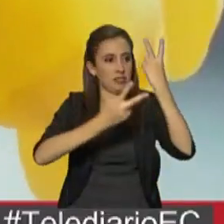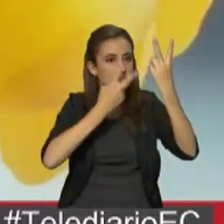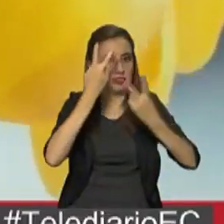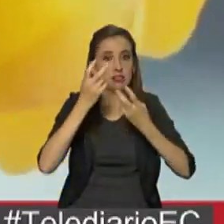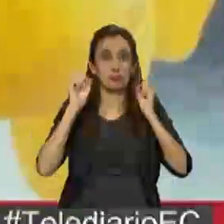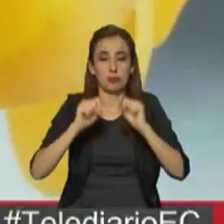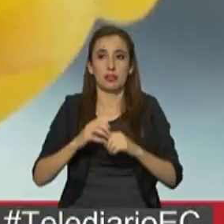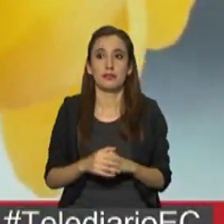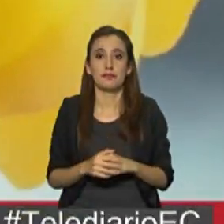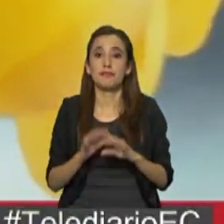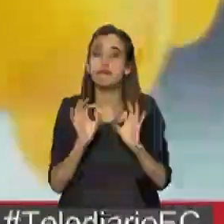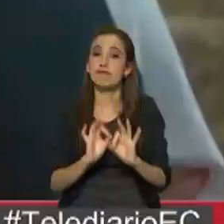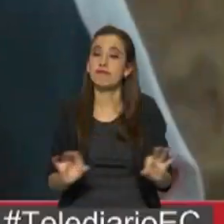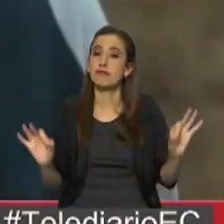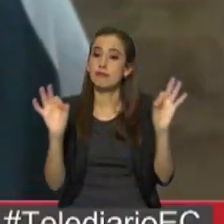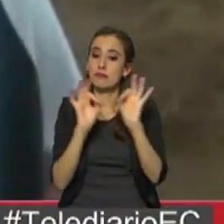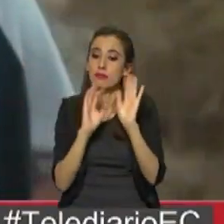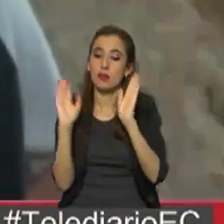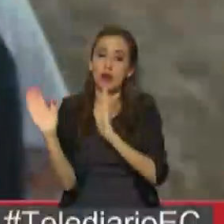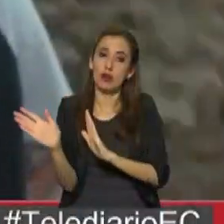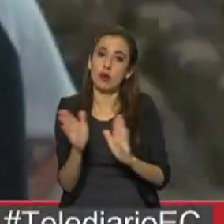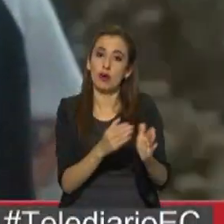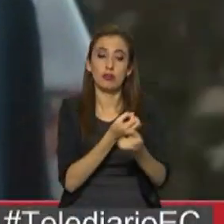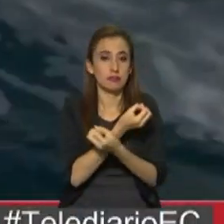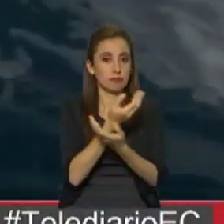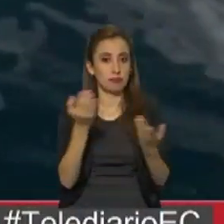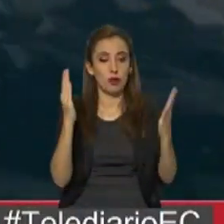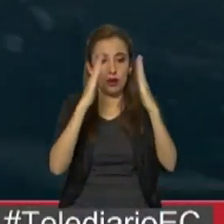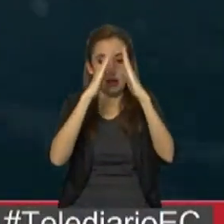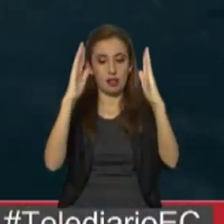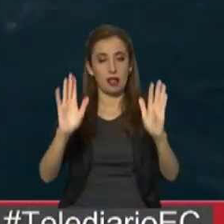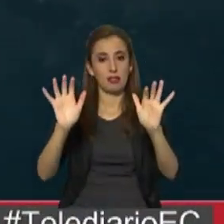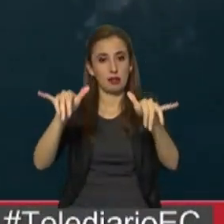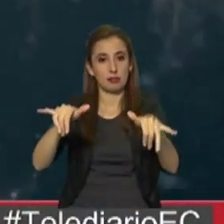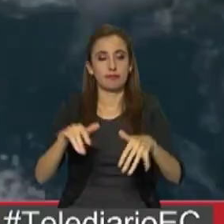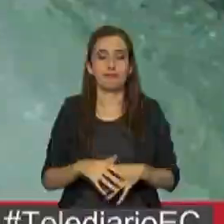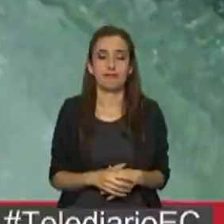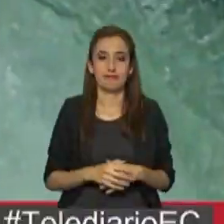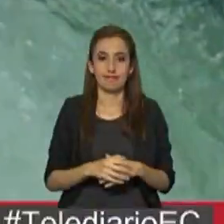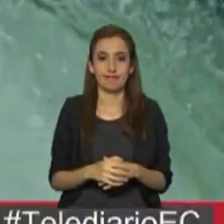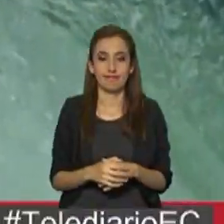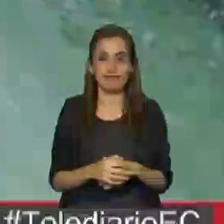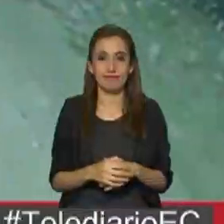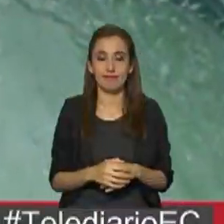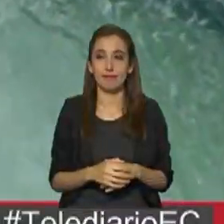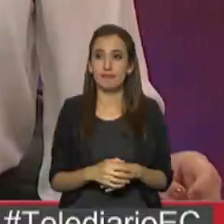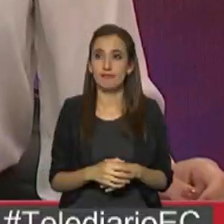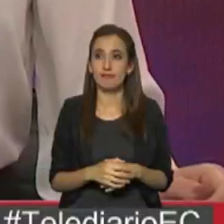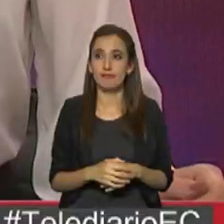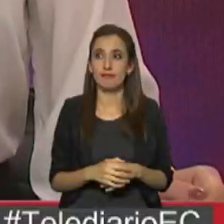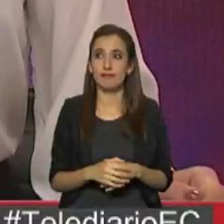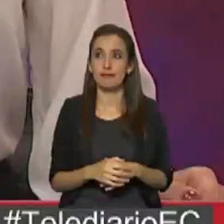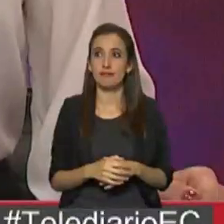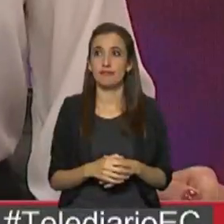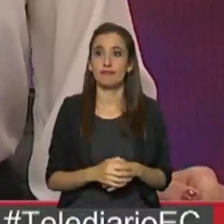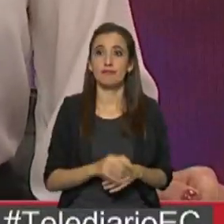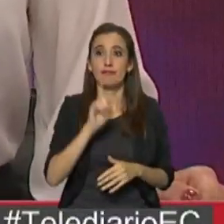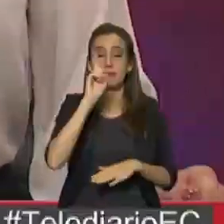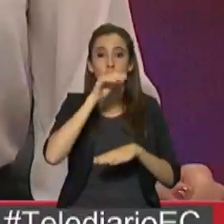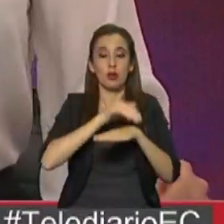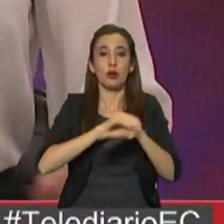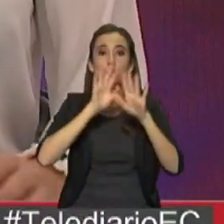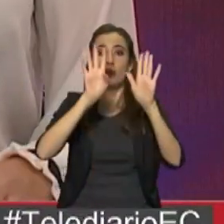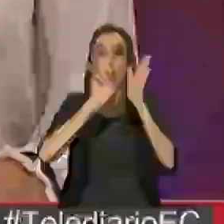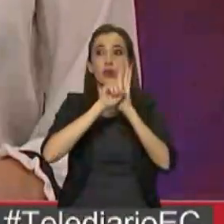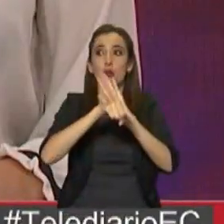por ahora comparte con tu familia y quédate en casa luis alfredo su nido medios públicos 13 horas con 9